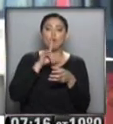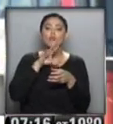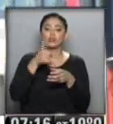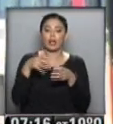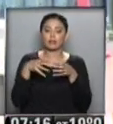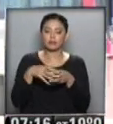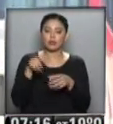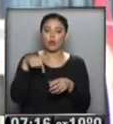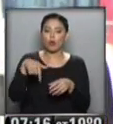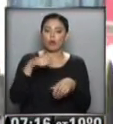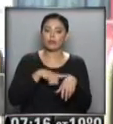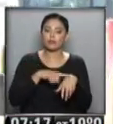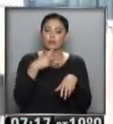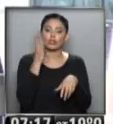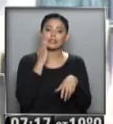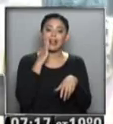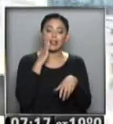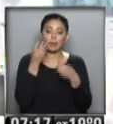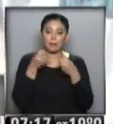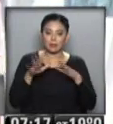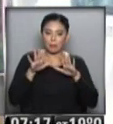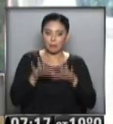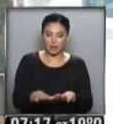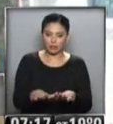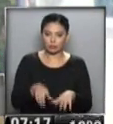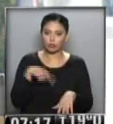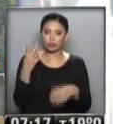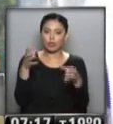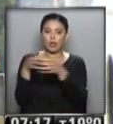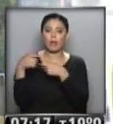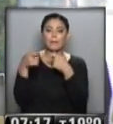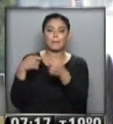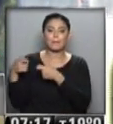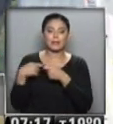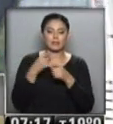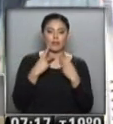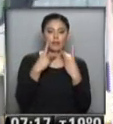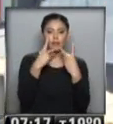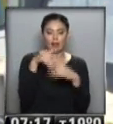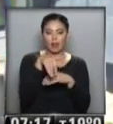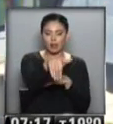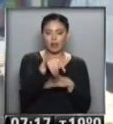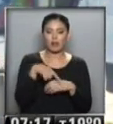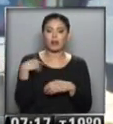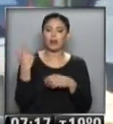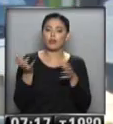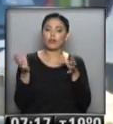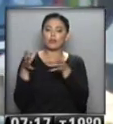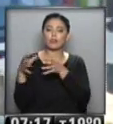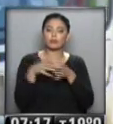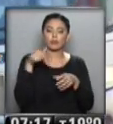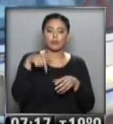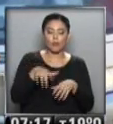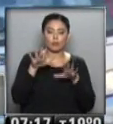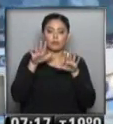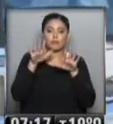partir de hoy a las 2 de la tarde, el personal de todas las empresas de larga distancia agrupado en la Unión Tranviarios Automotor